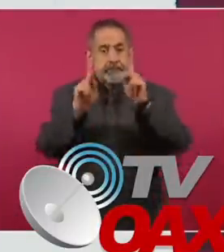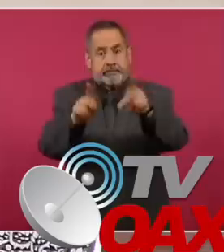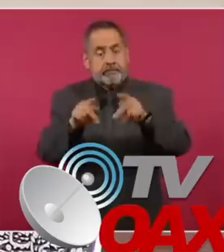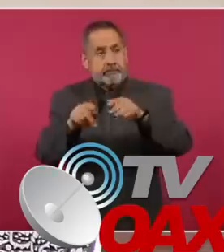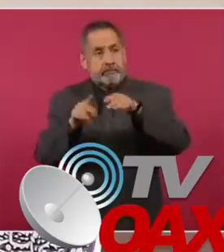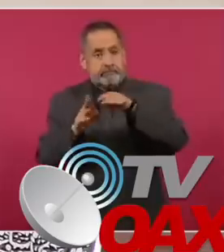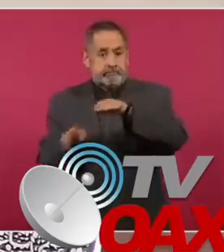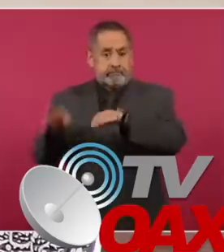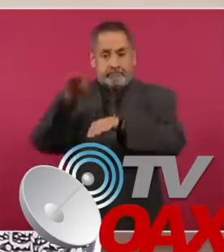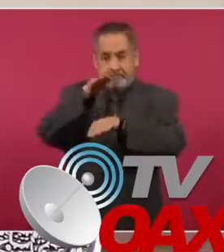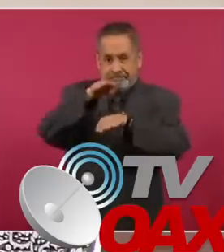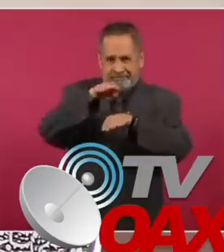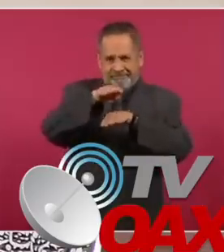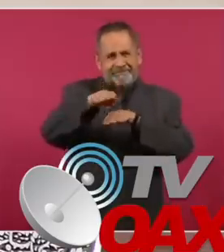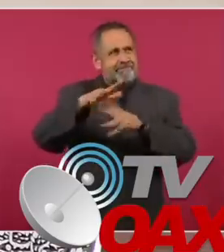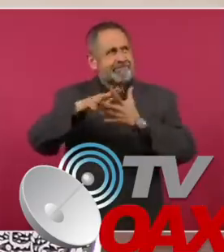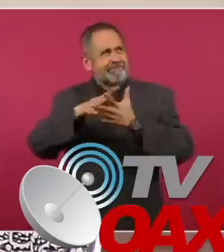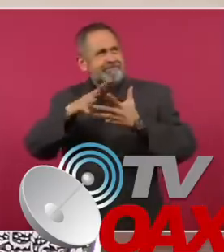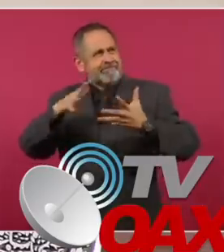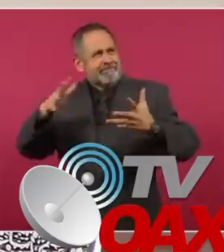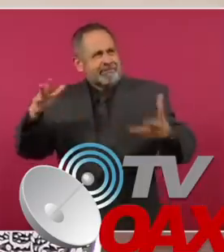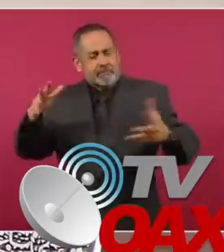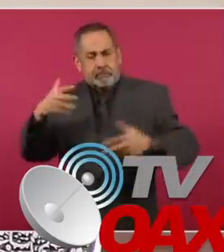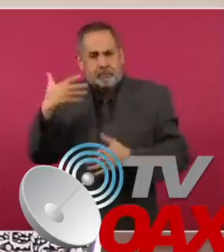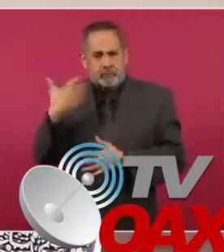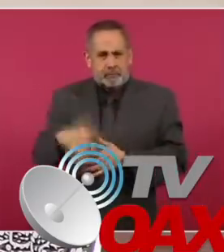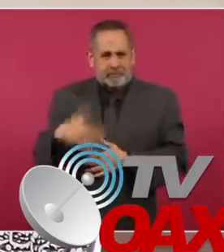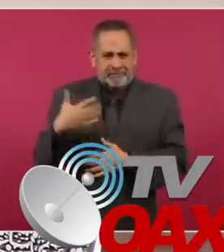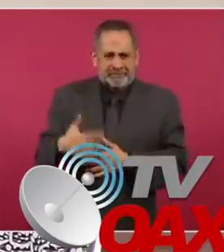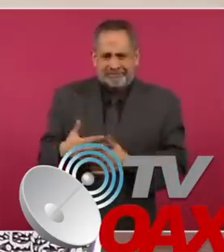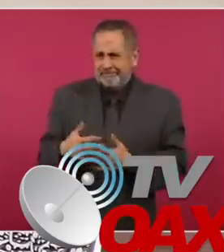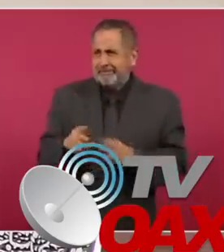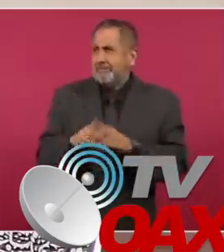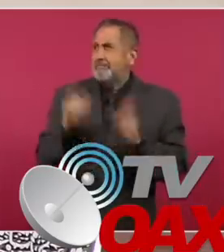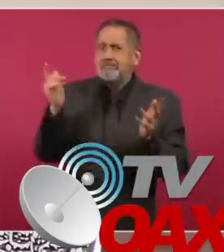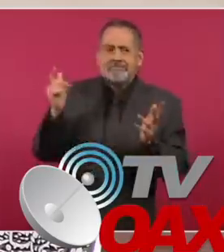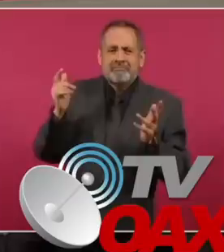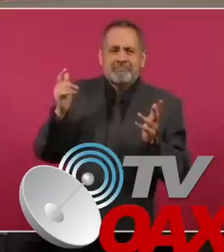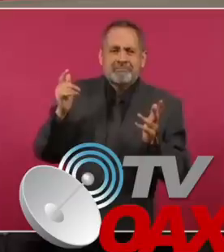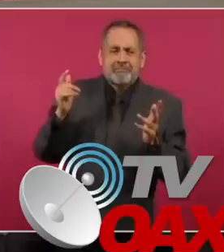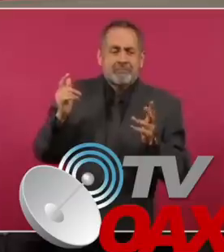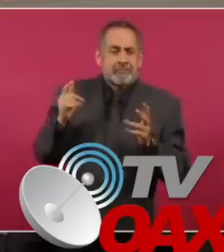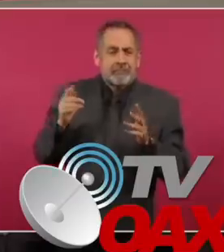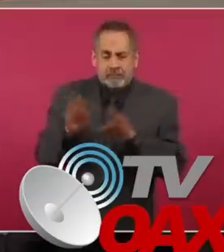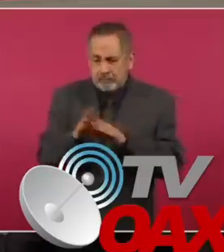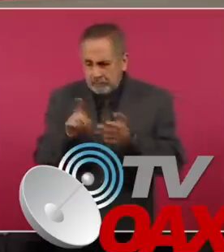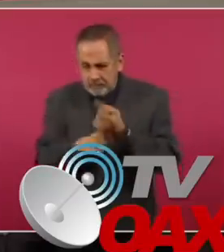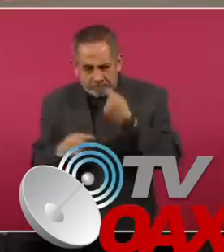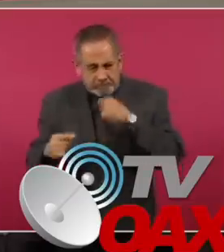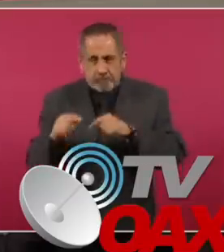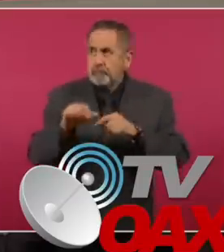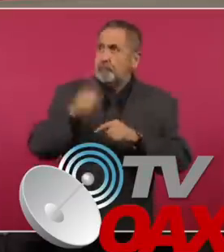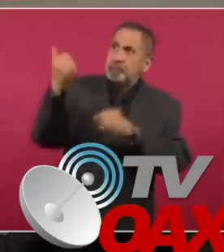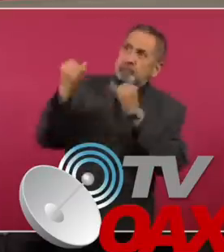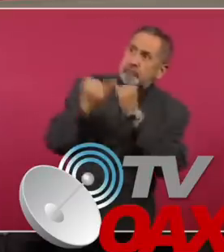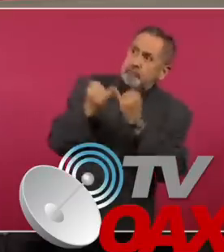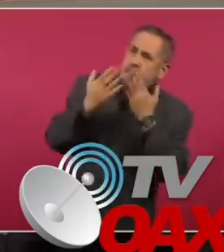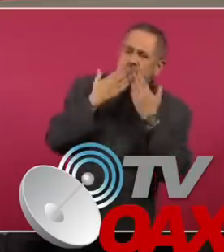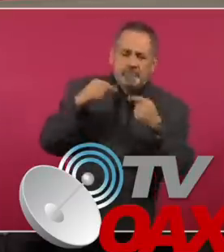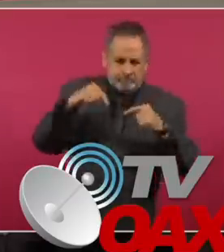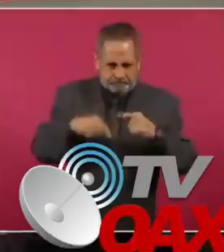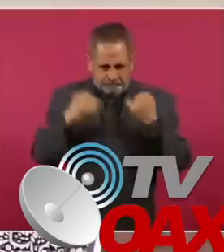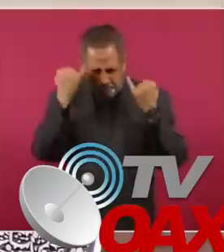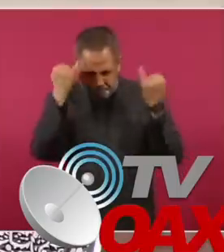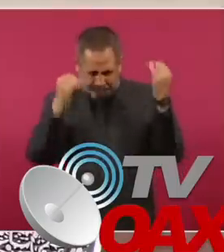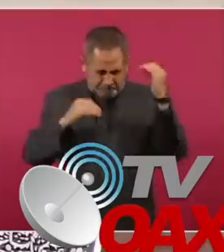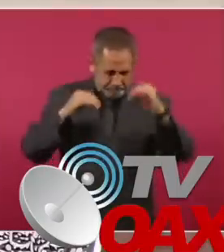viaducto de una magnitud impar, sin tener otra referencia, yo creo,